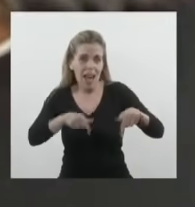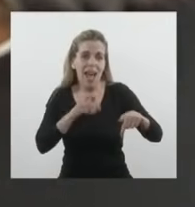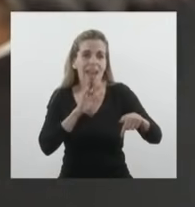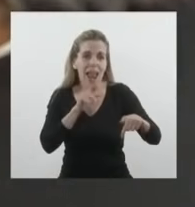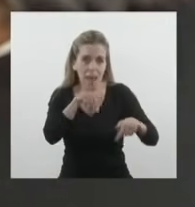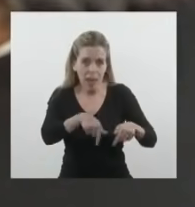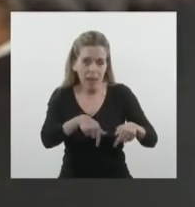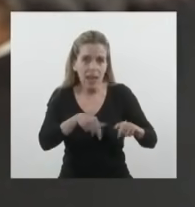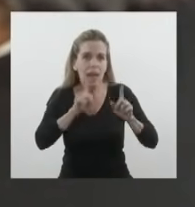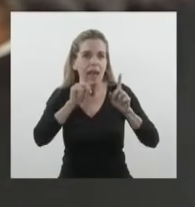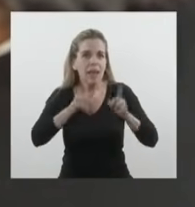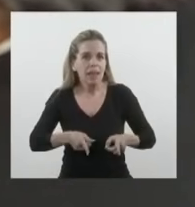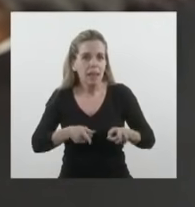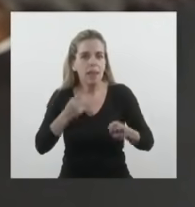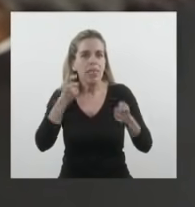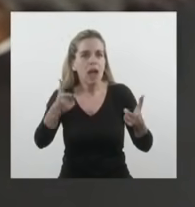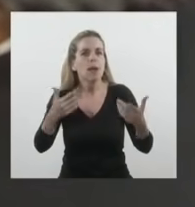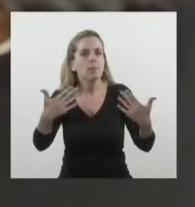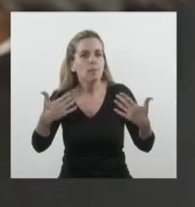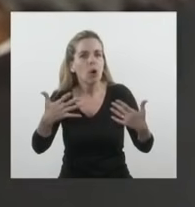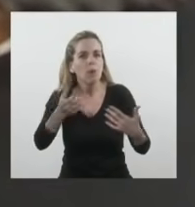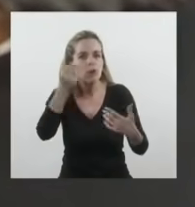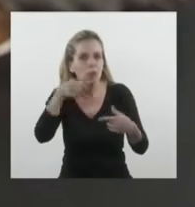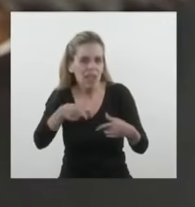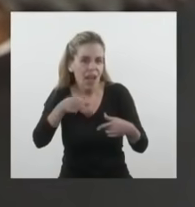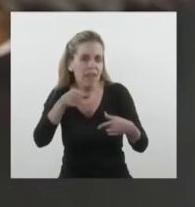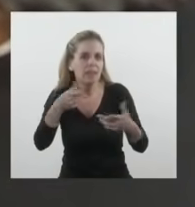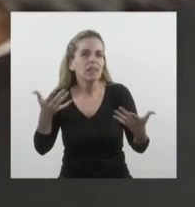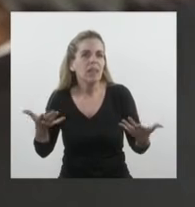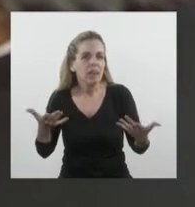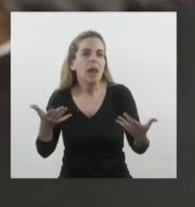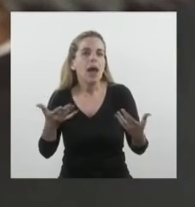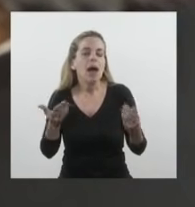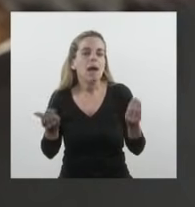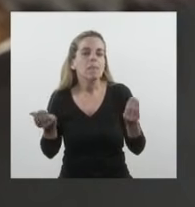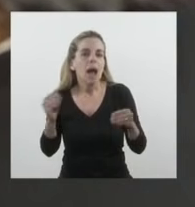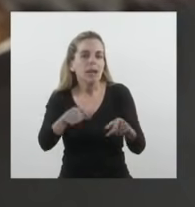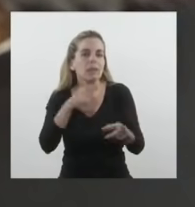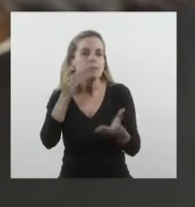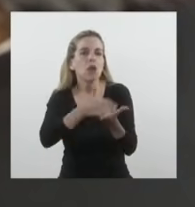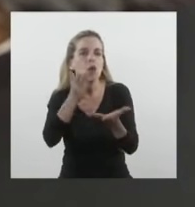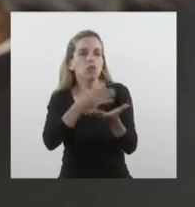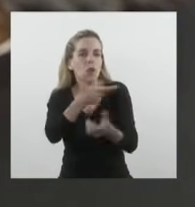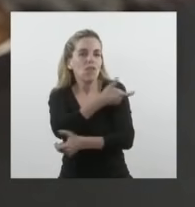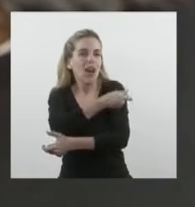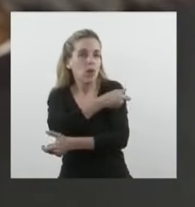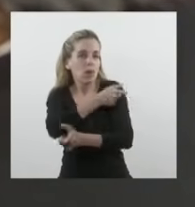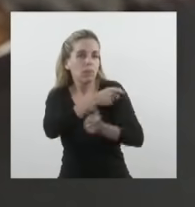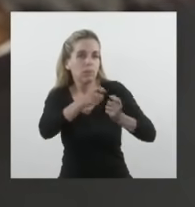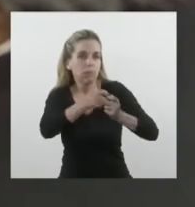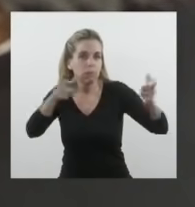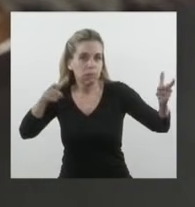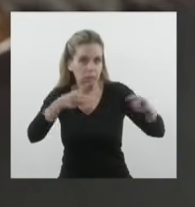todas las posibilidades sea para incrementar la producción de las vacunas esas